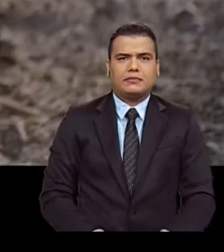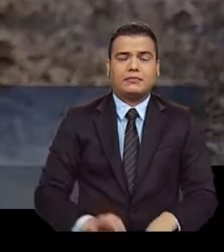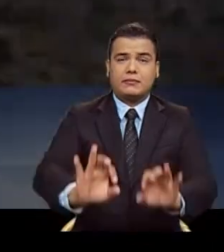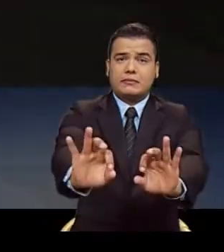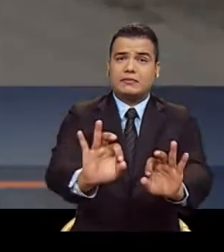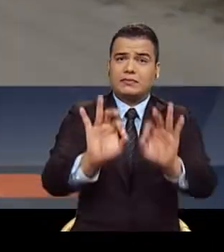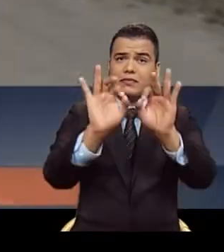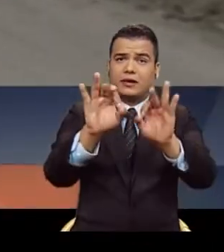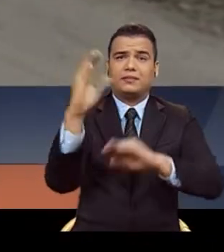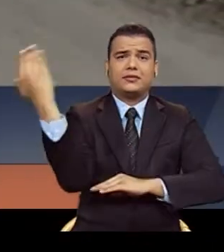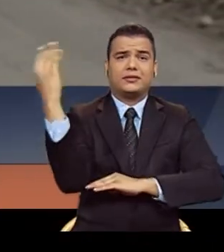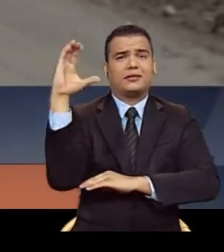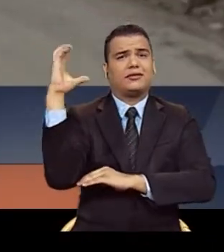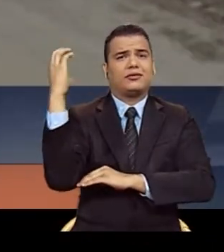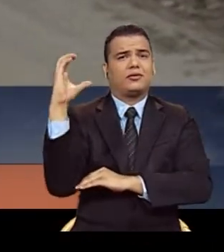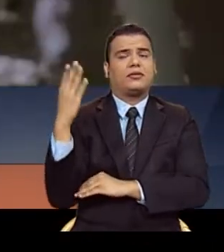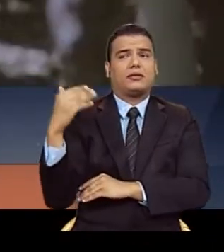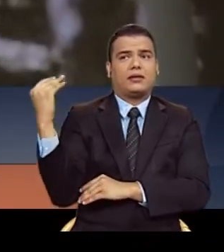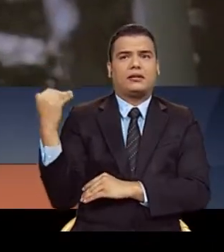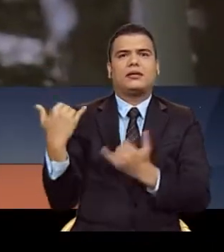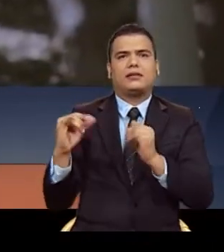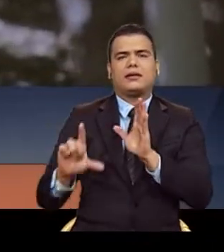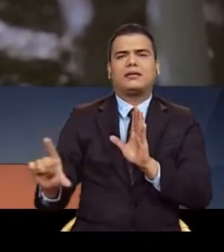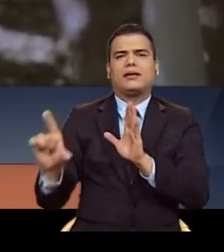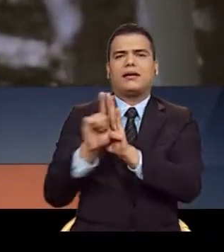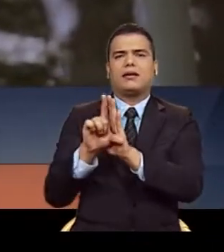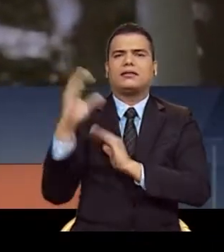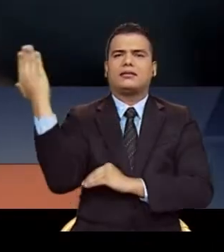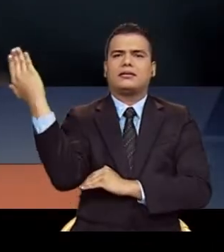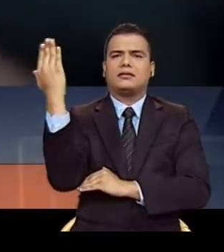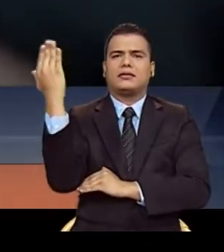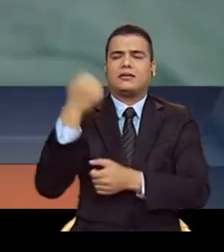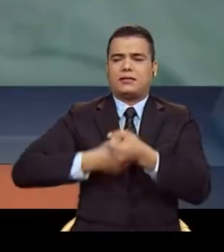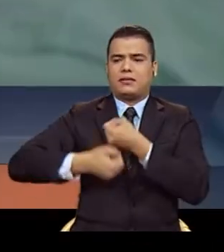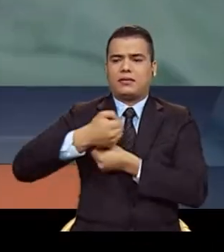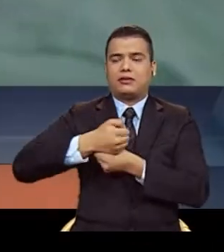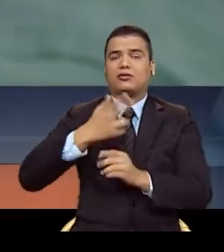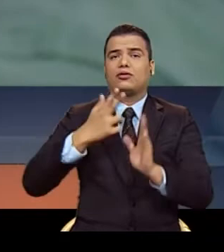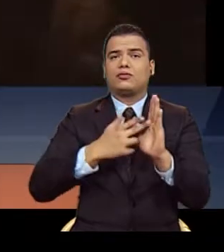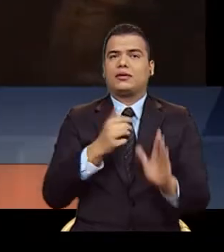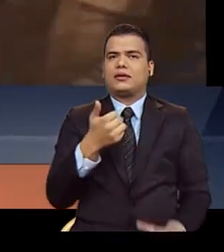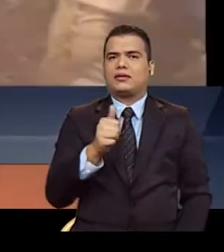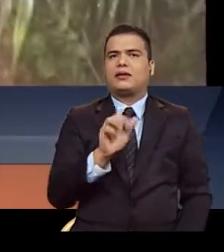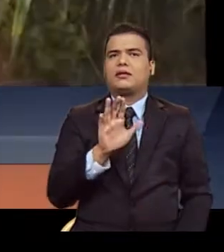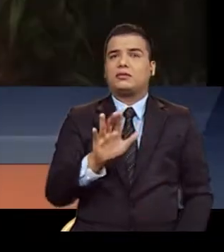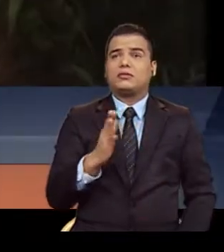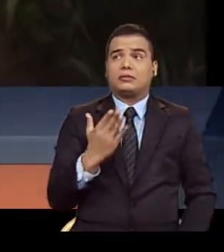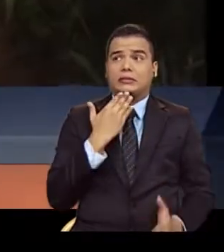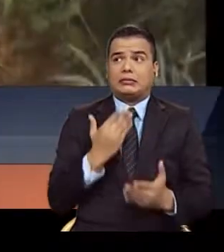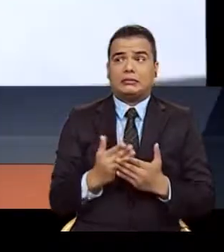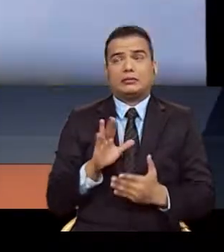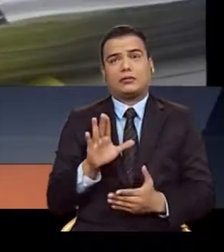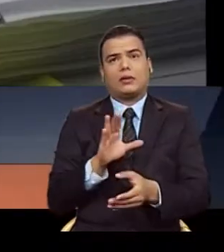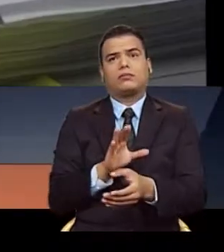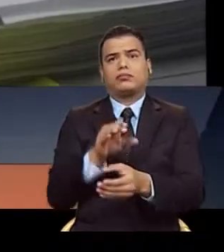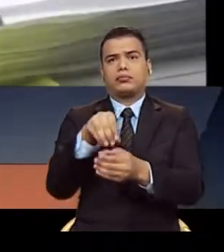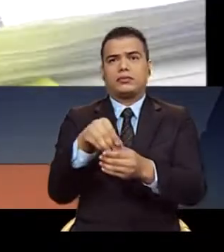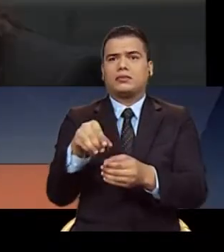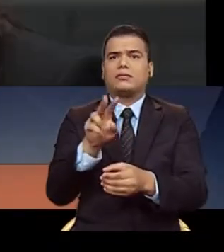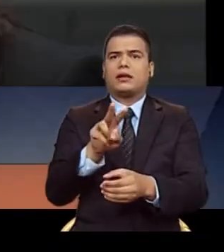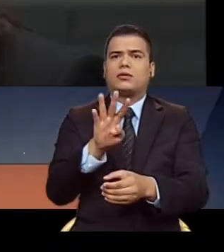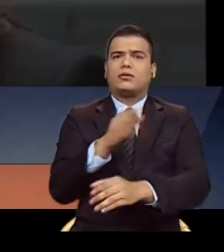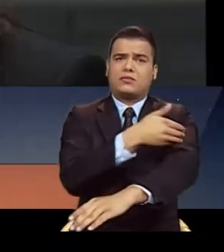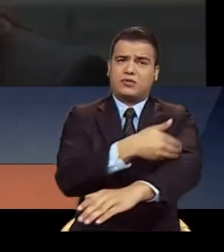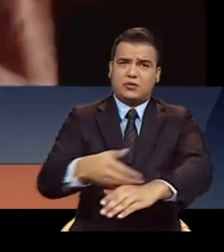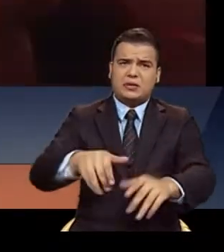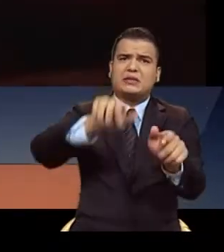el cine colombiano se da luego de la expedición de la Ley de Cine en el año 2010. Gracias a ella, más de 24 millones de personas